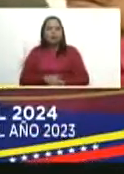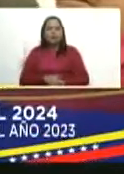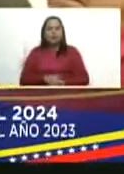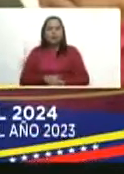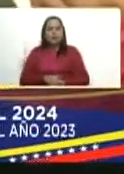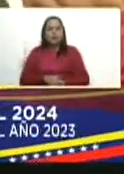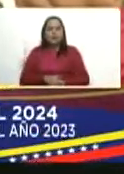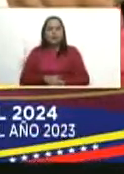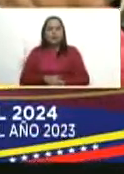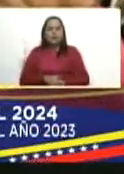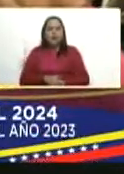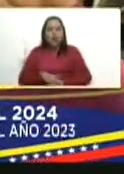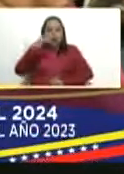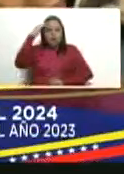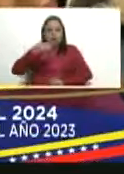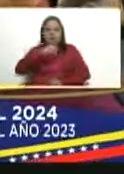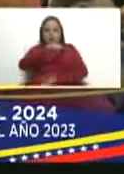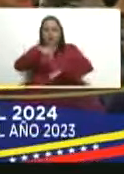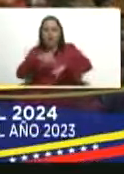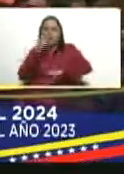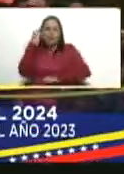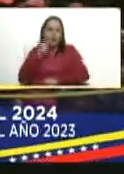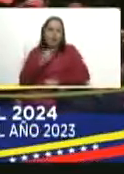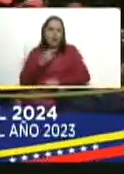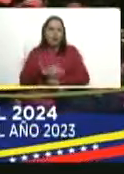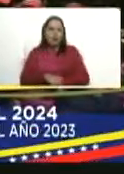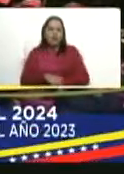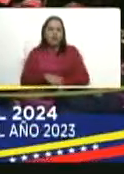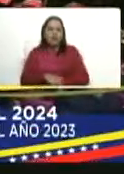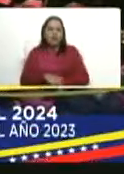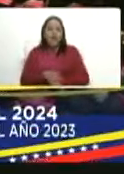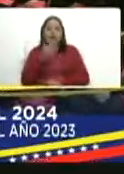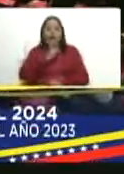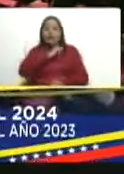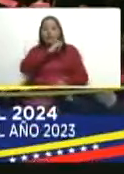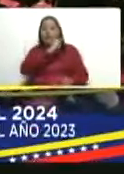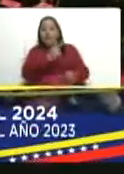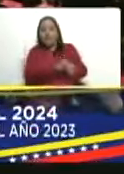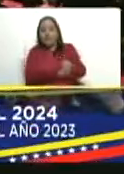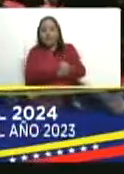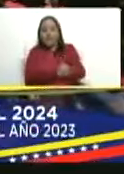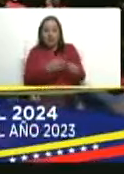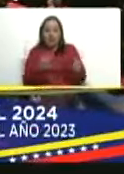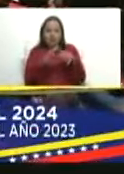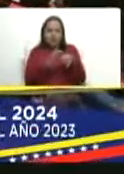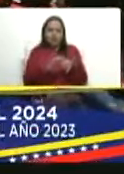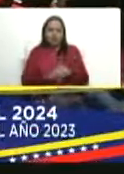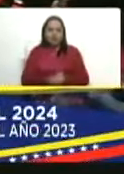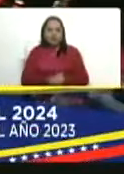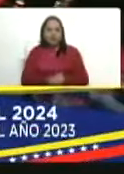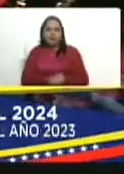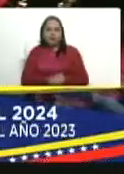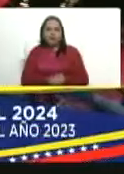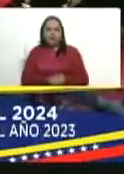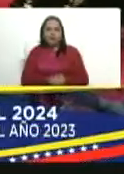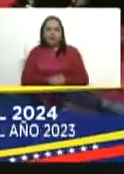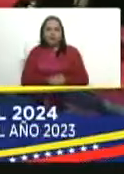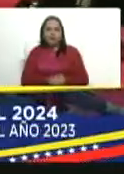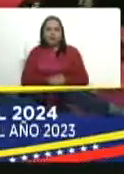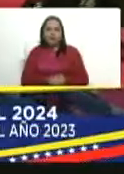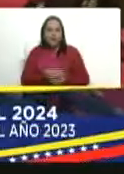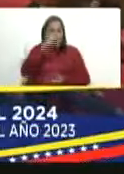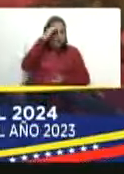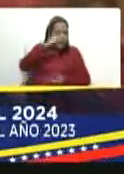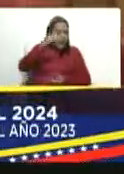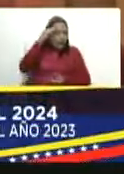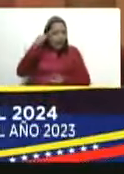Y la Fuerza Armada Nacional Bolivariana, que para entonces todavía era Fuerzas Armadas, y esos oficiales que